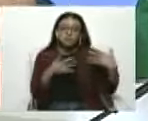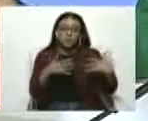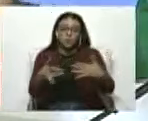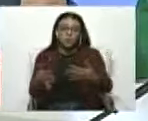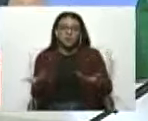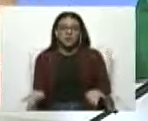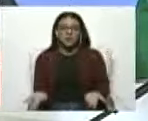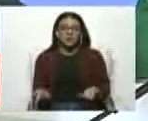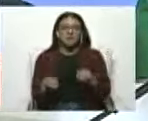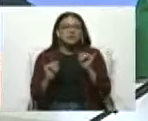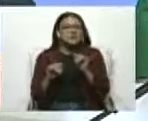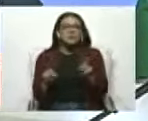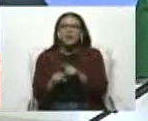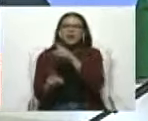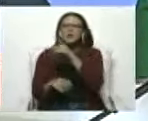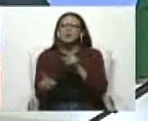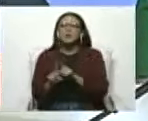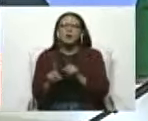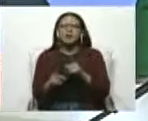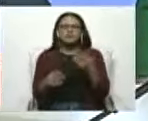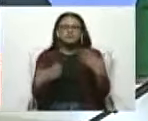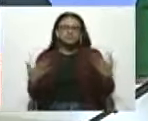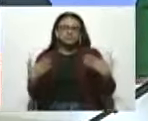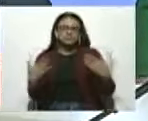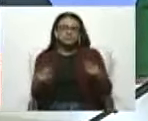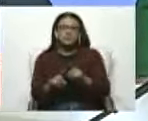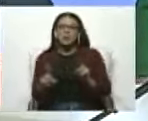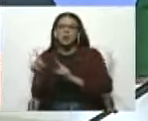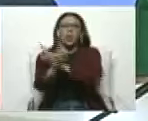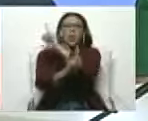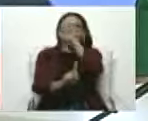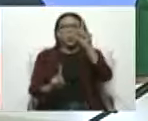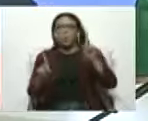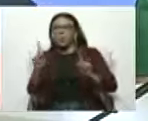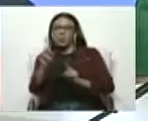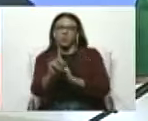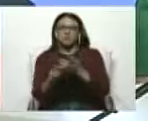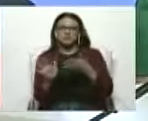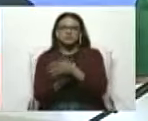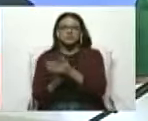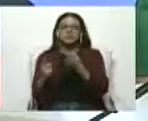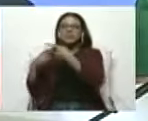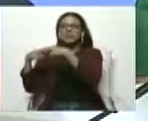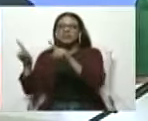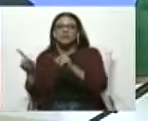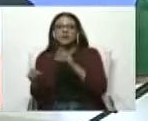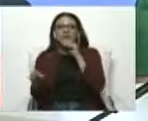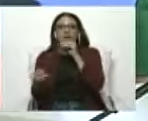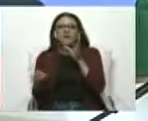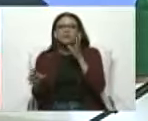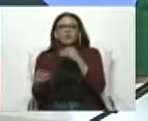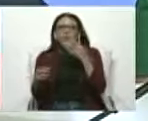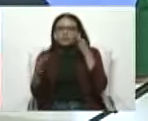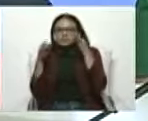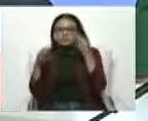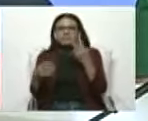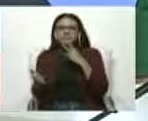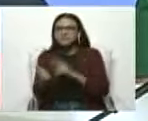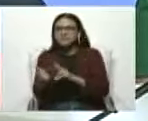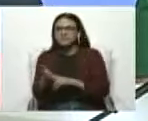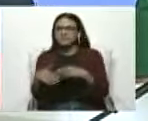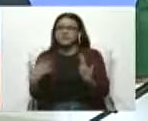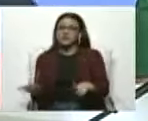Sí, el show, parte del show, pues, su narrativa la montarán. Se darán los